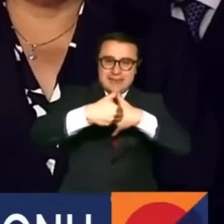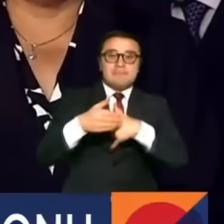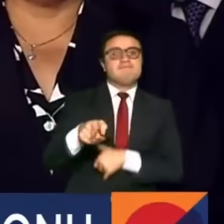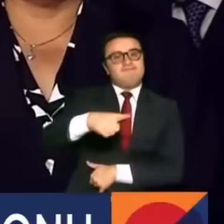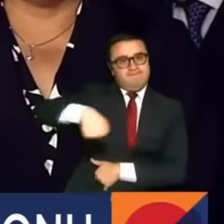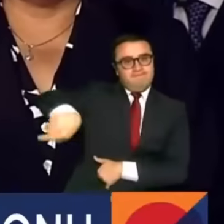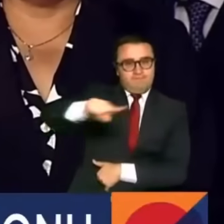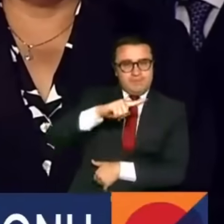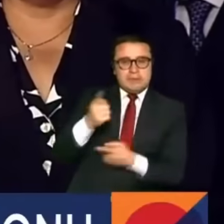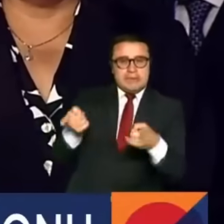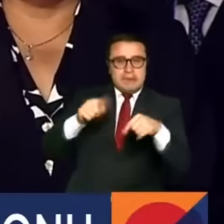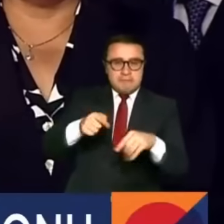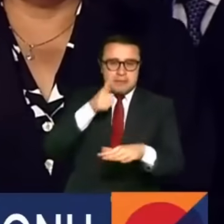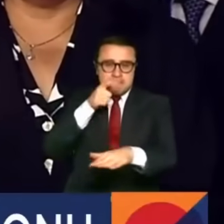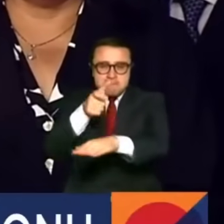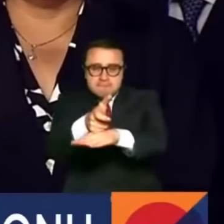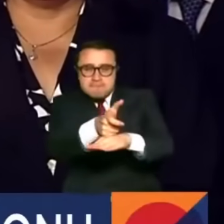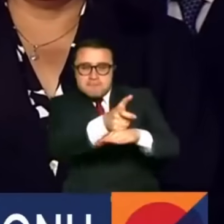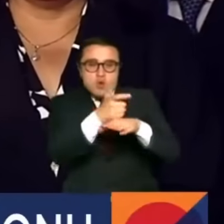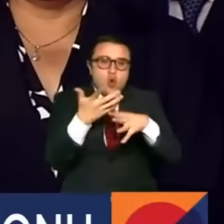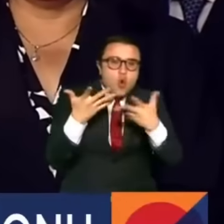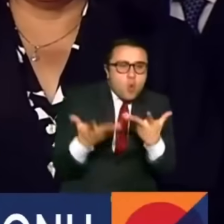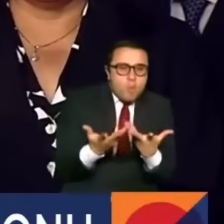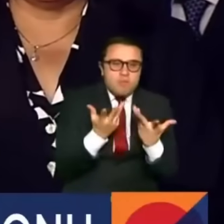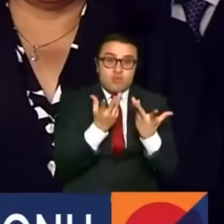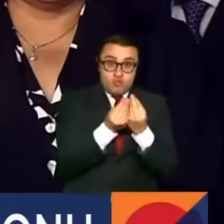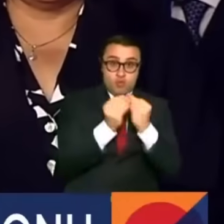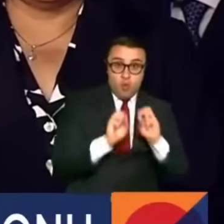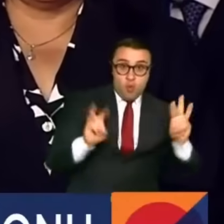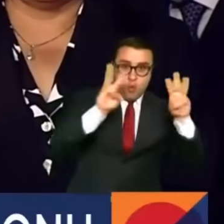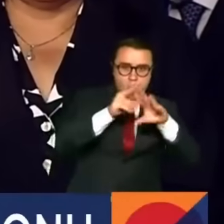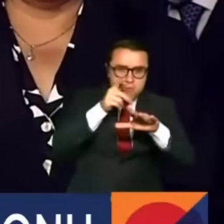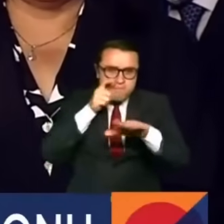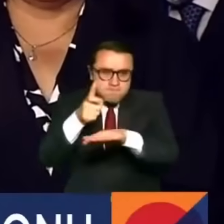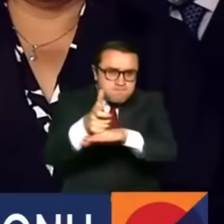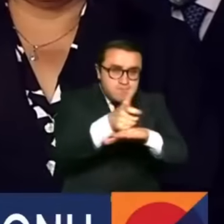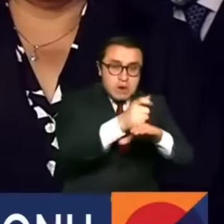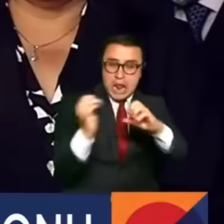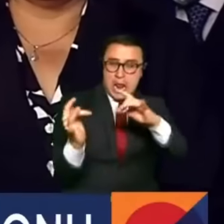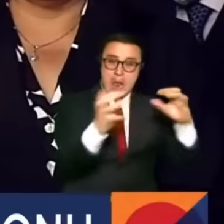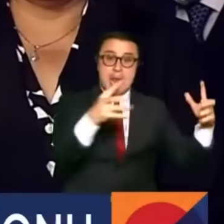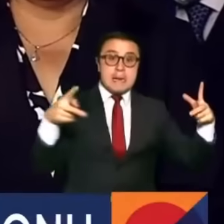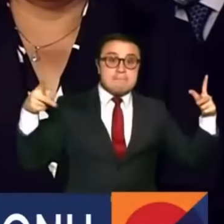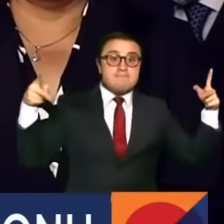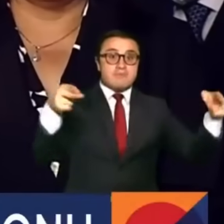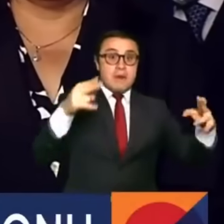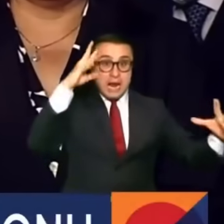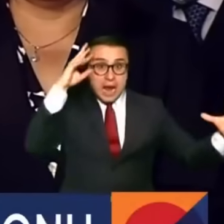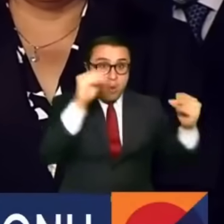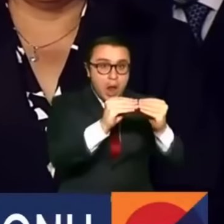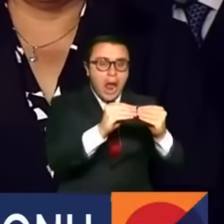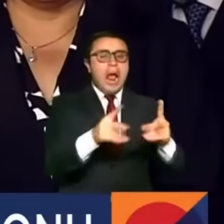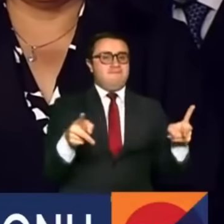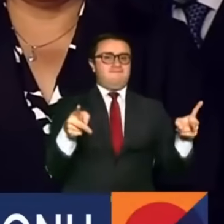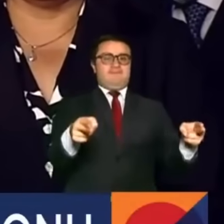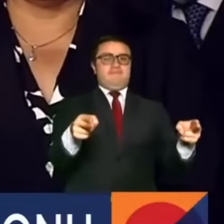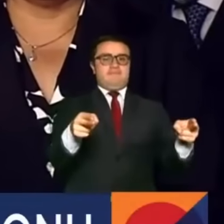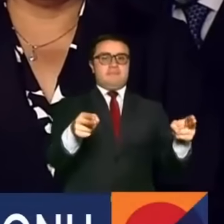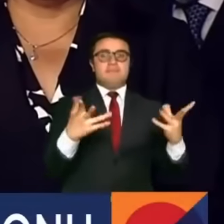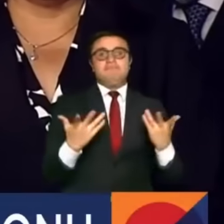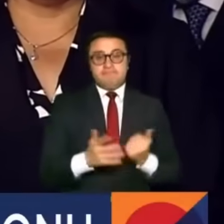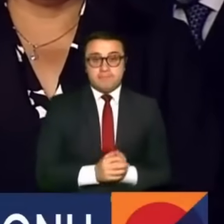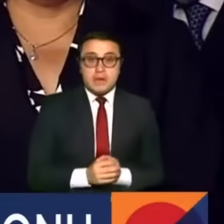verificación, misión de verificación para incluir la verificación y monitoreo de este cese al fuego bilateral. Con esta política